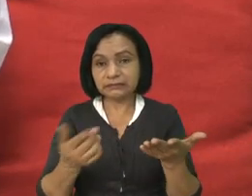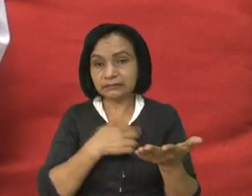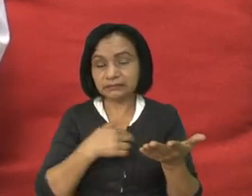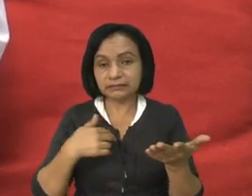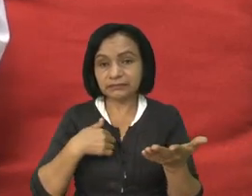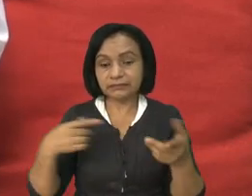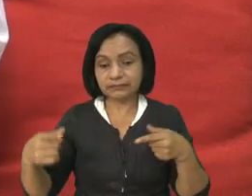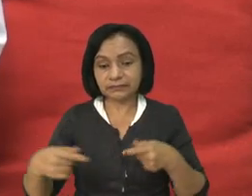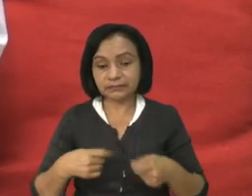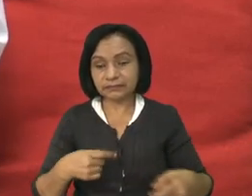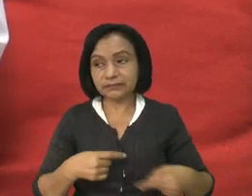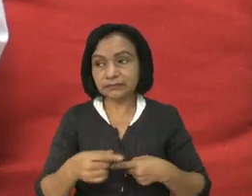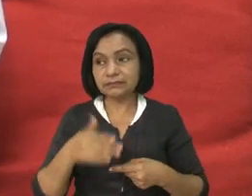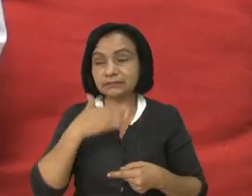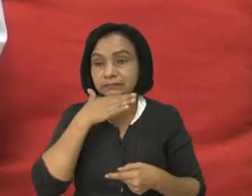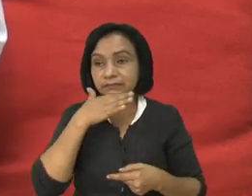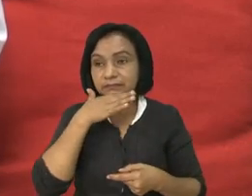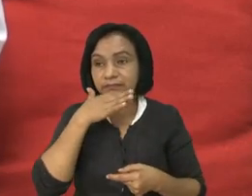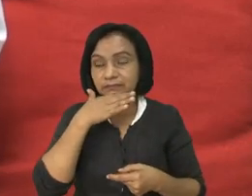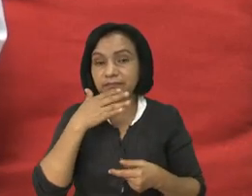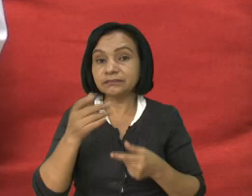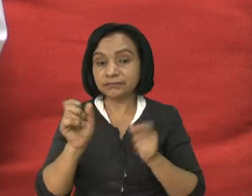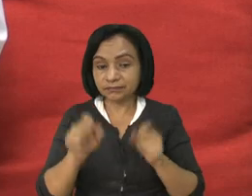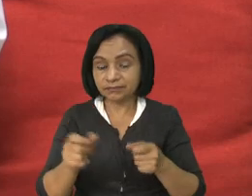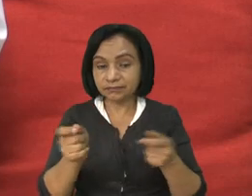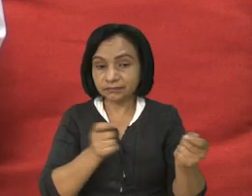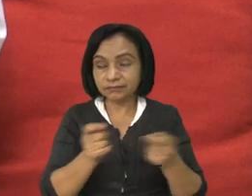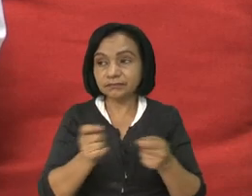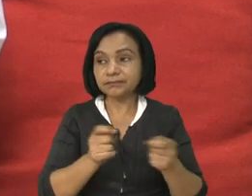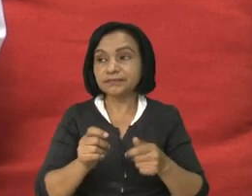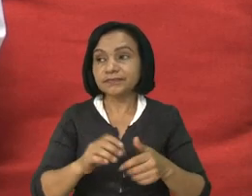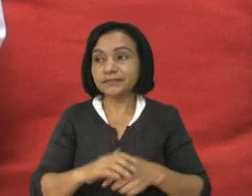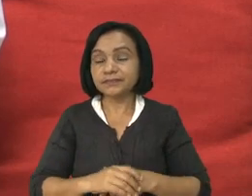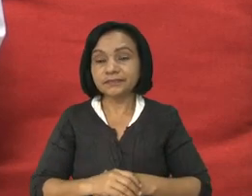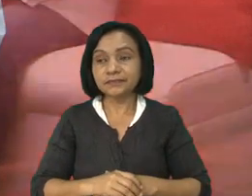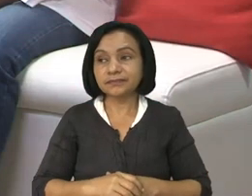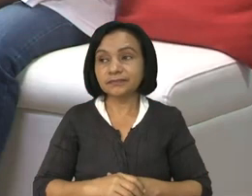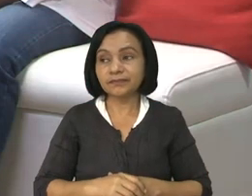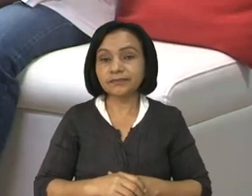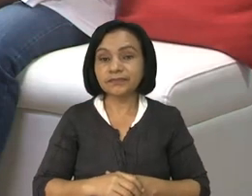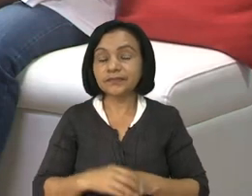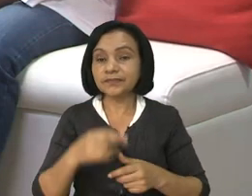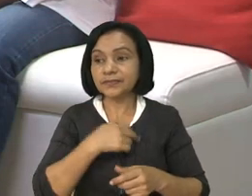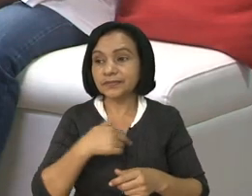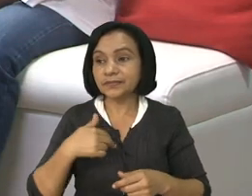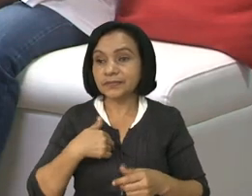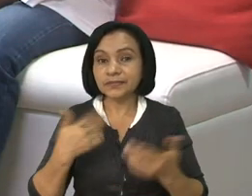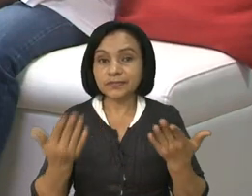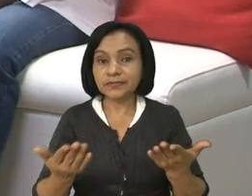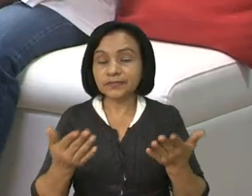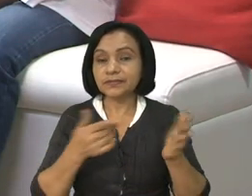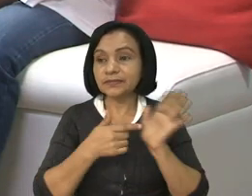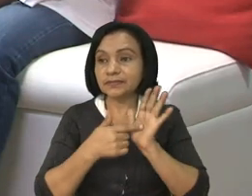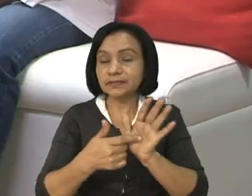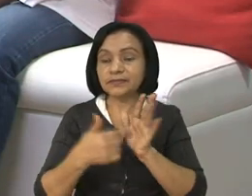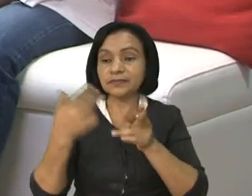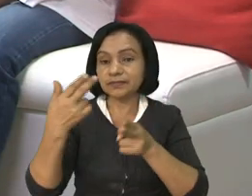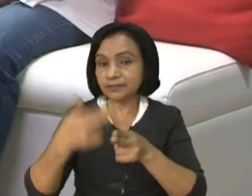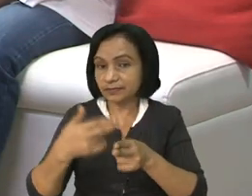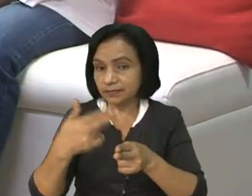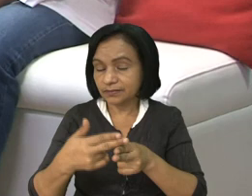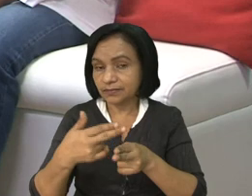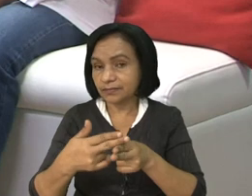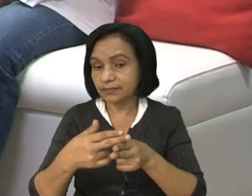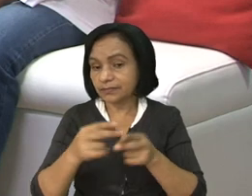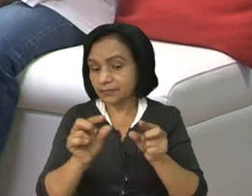tanto por tanto de parásitos y es más difícil. ¿Es medible entonces? ¿Ustedes lo miden? ¿Tiene la cantidad? Lo que te dice es, por ejemplo, el nombre. Te